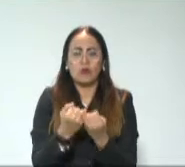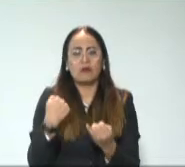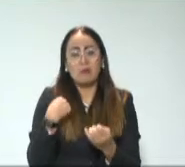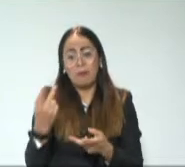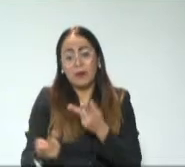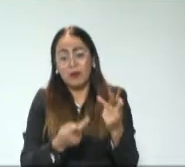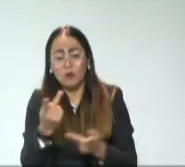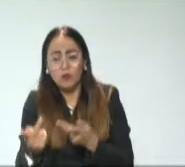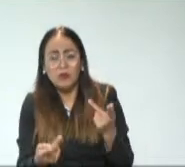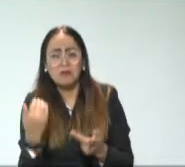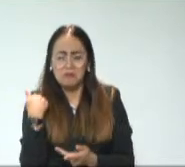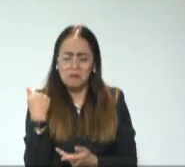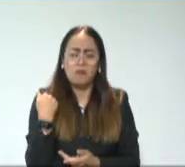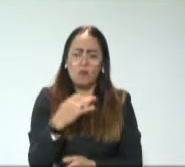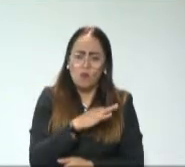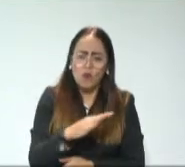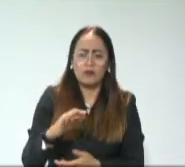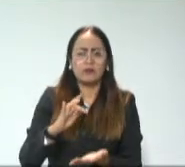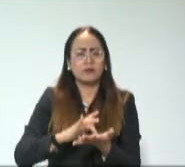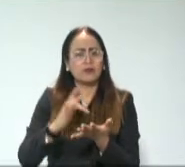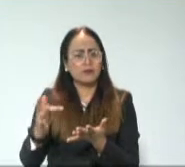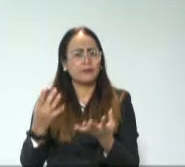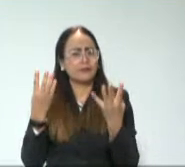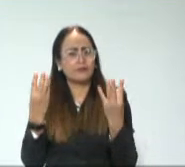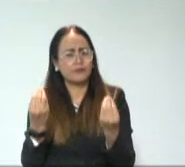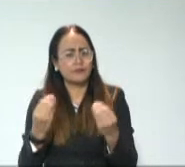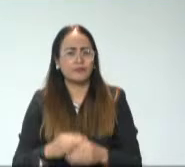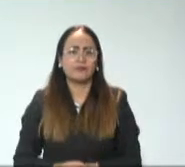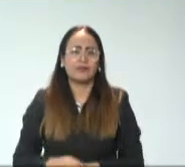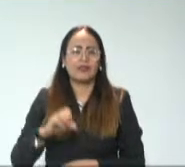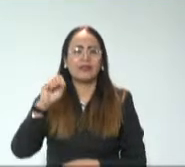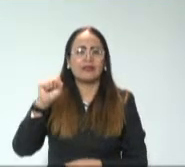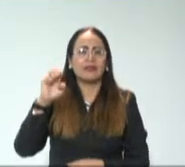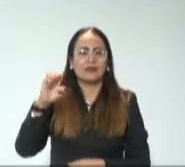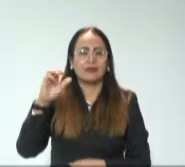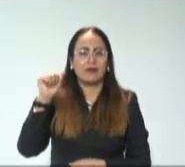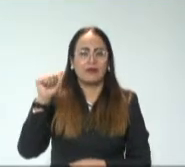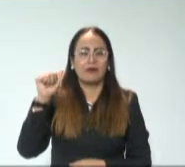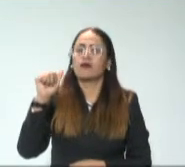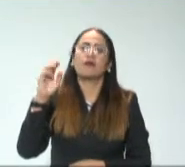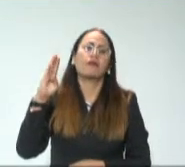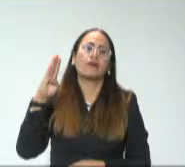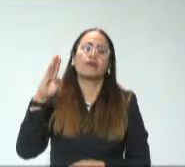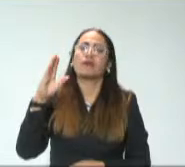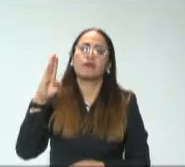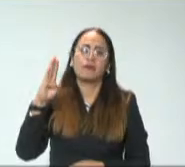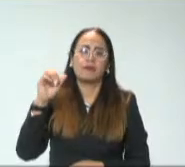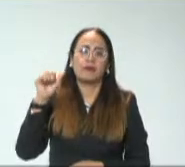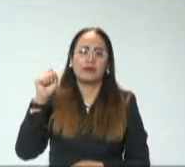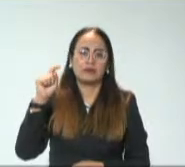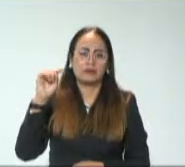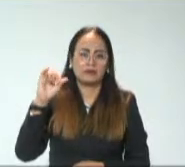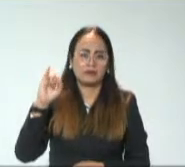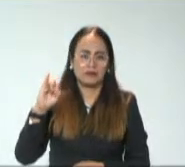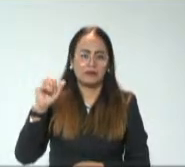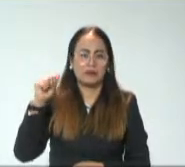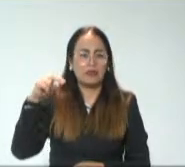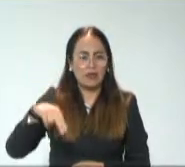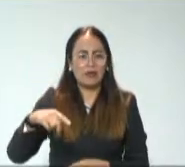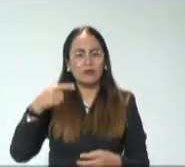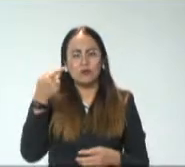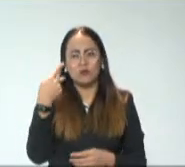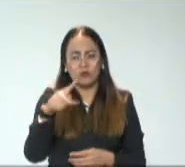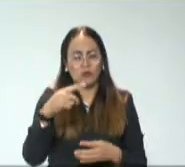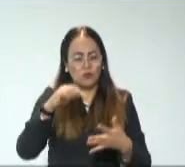se puedan generar Muchas gracias gracias Sebastián realmente muy interesantes los puntos que has